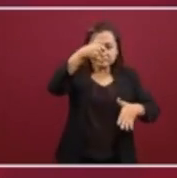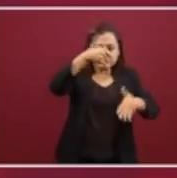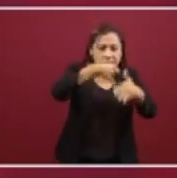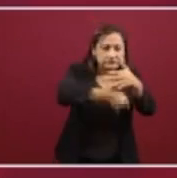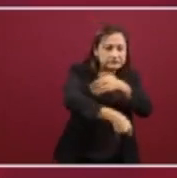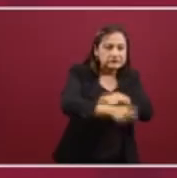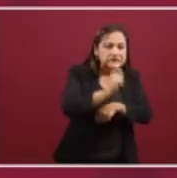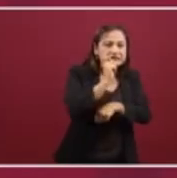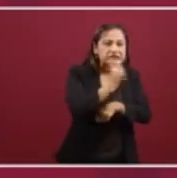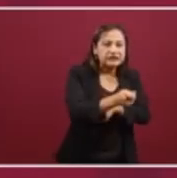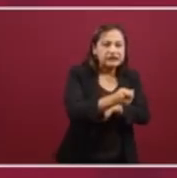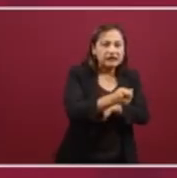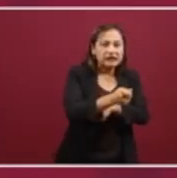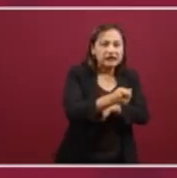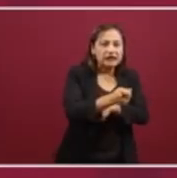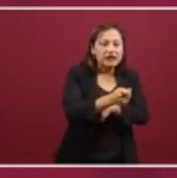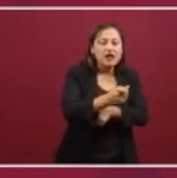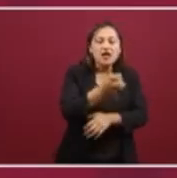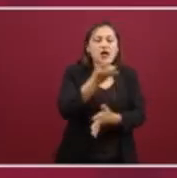solo se ven los efectos,